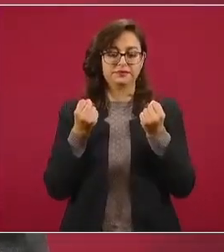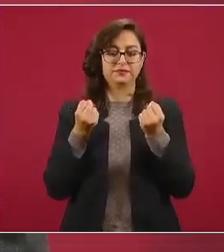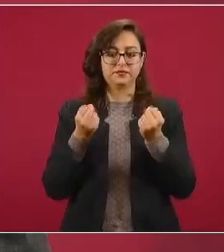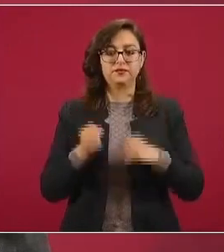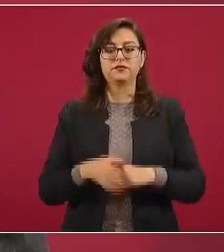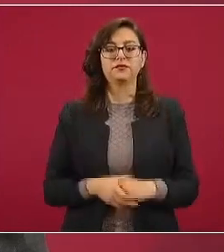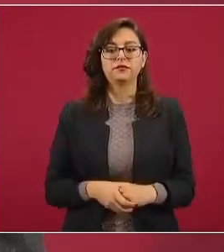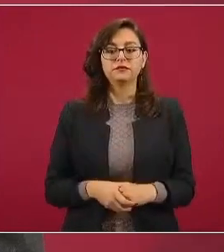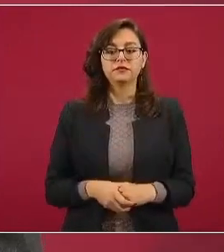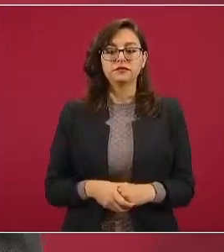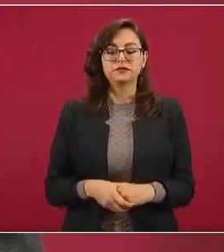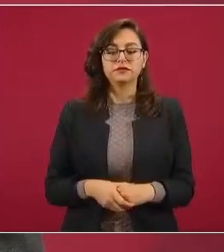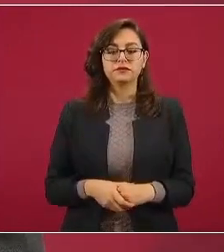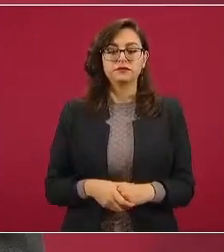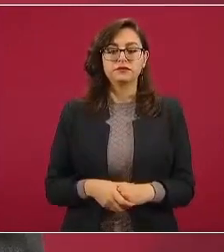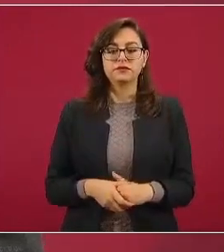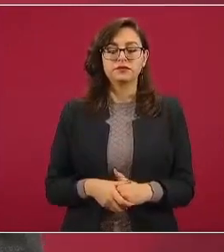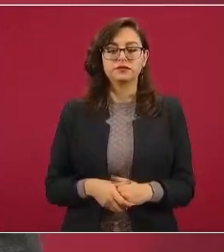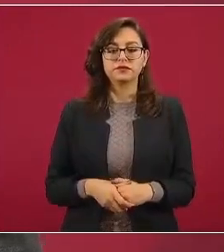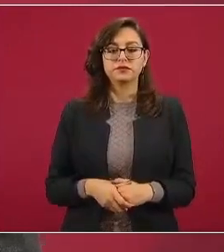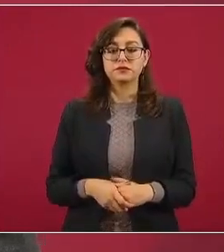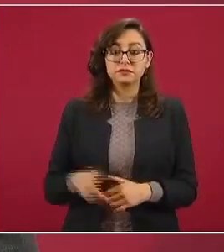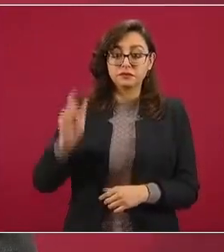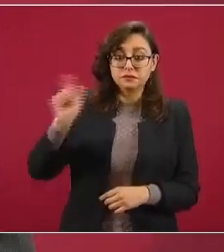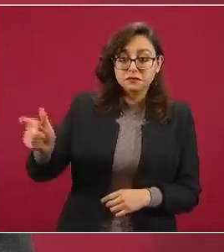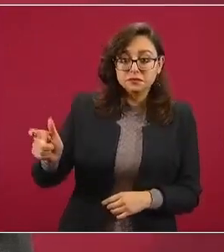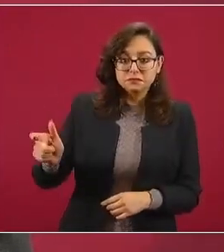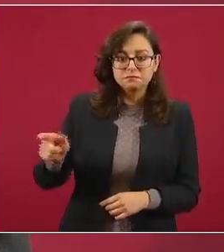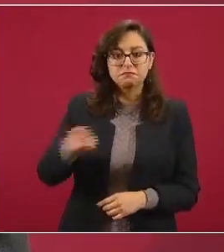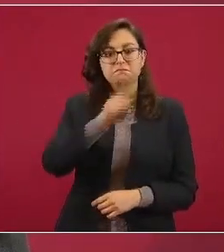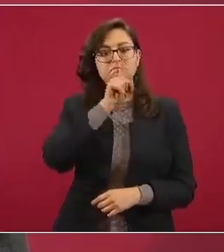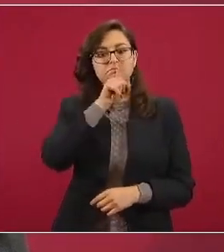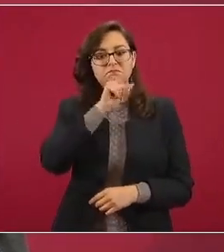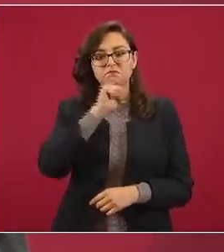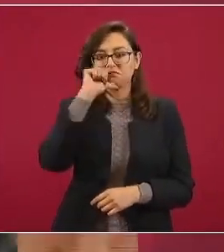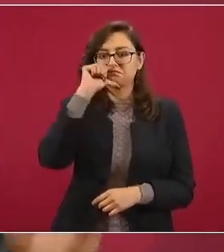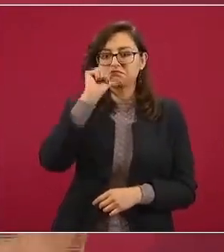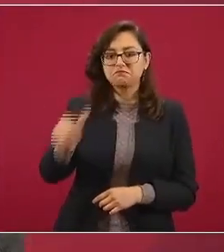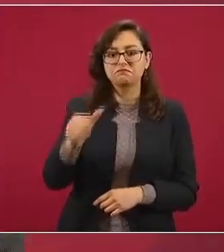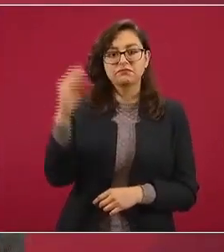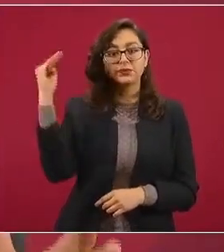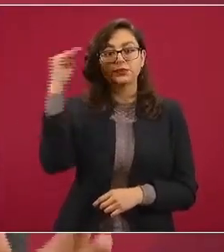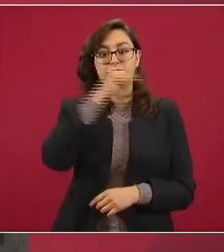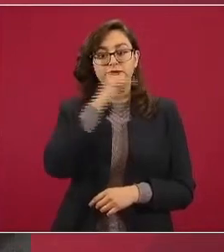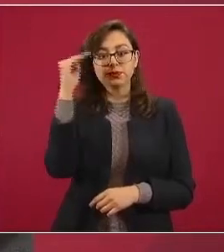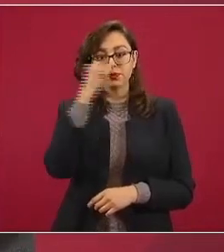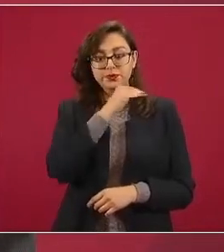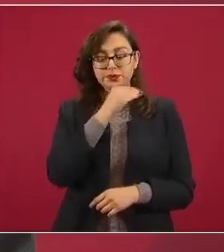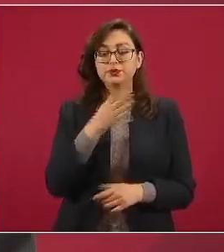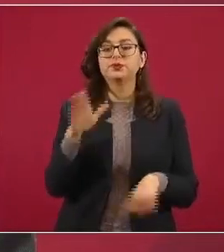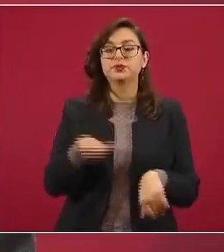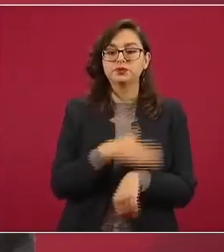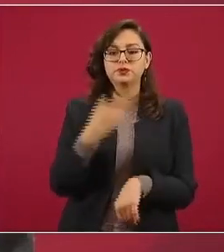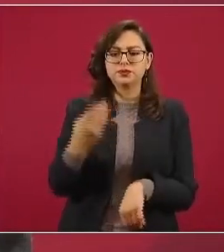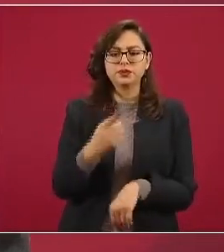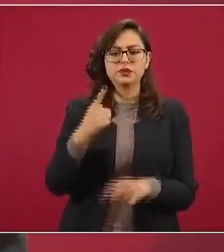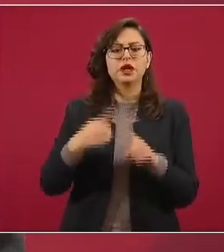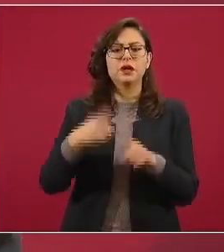y no va a pagar nada, es parte del presupuesto